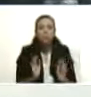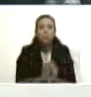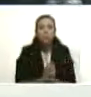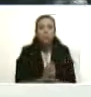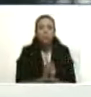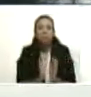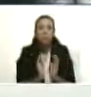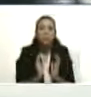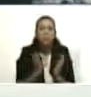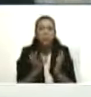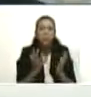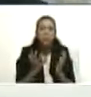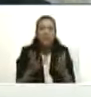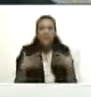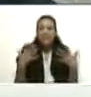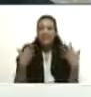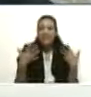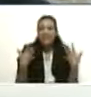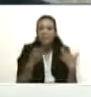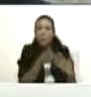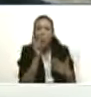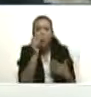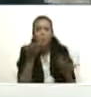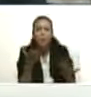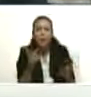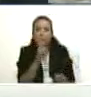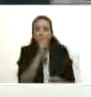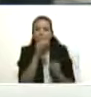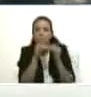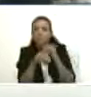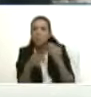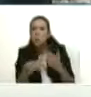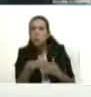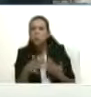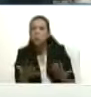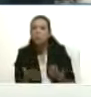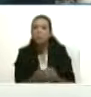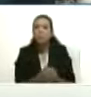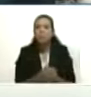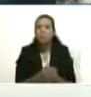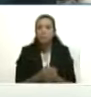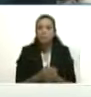digamos, animados, Nahum. Ahí está Nahum.